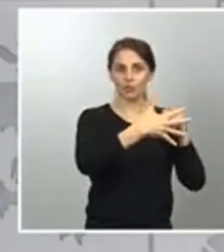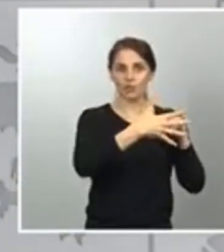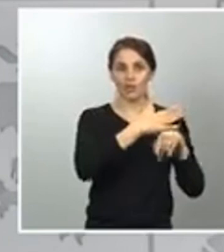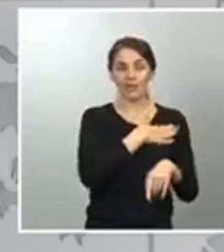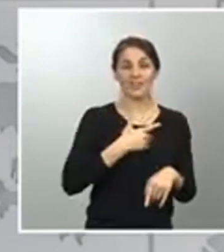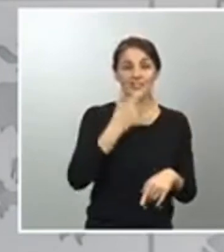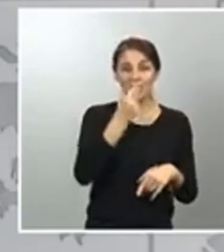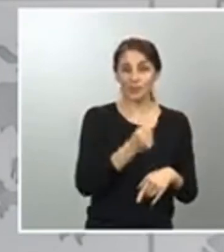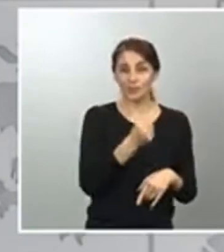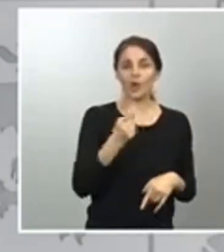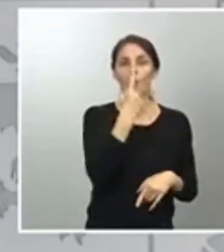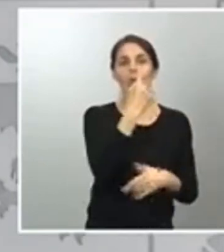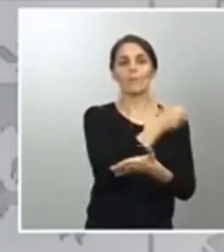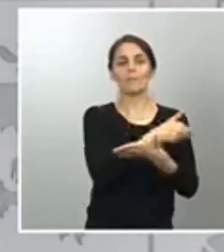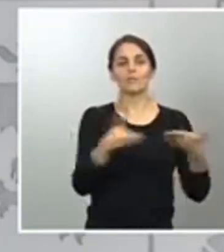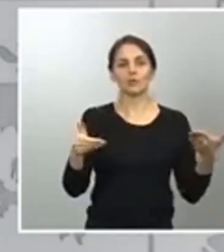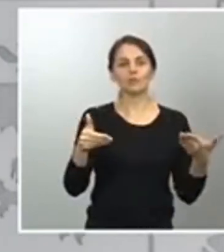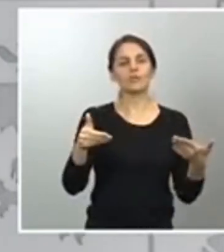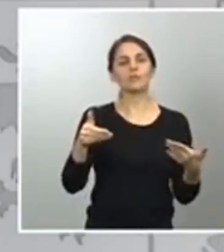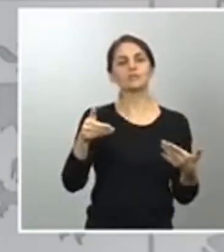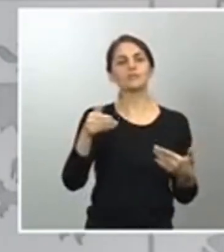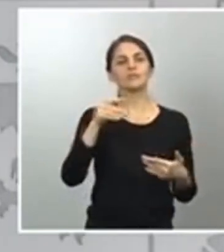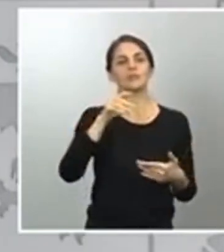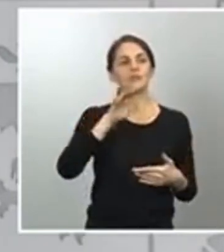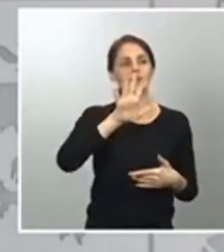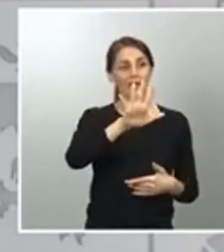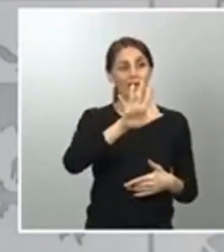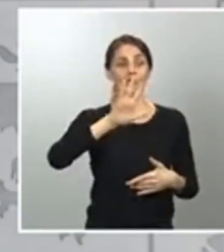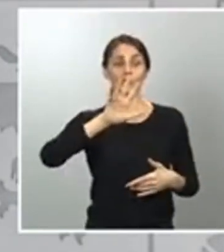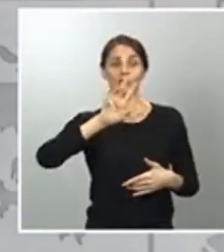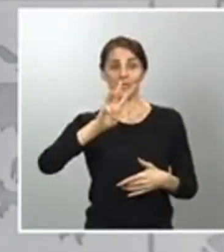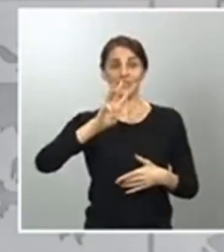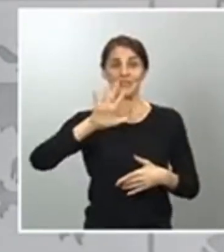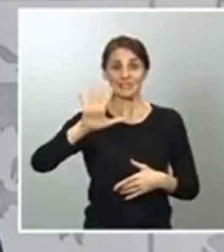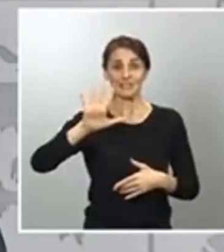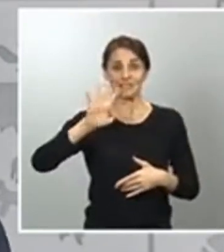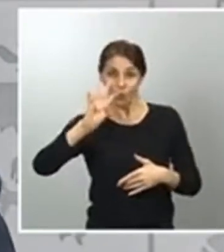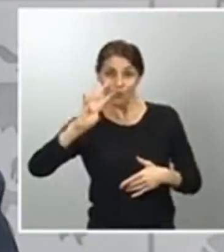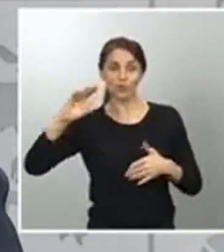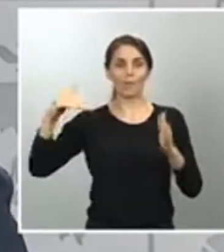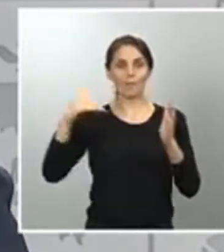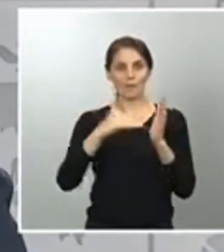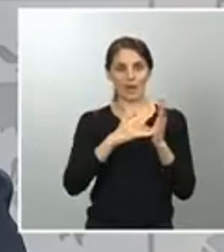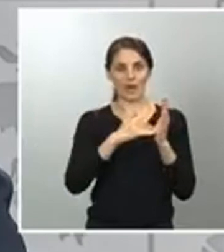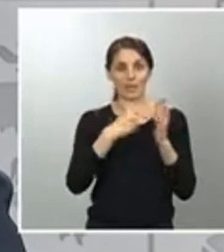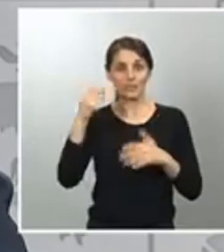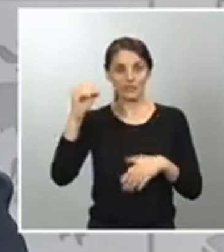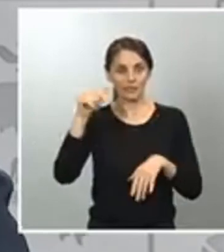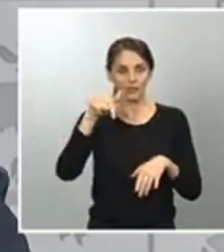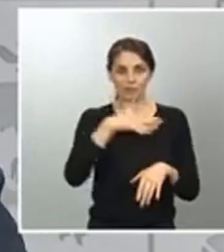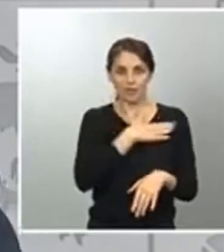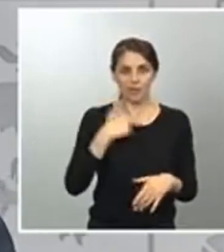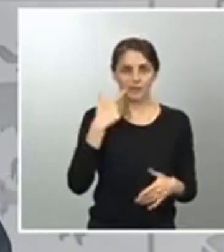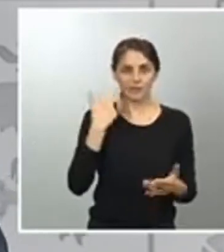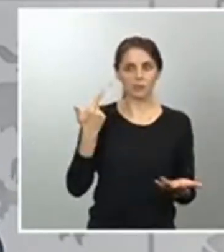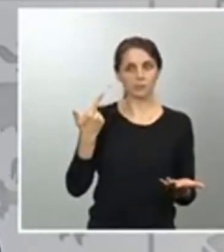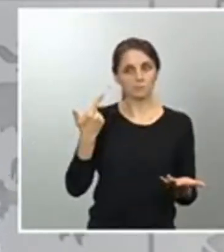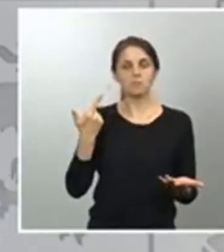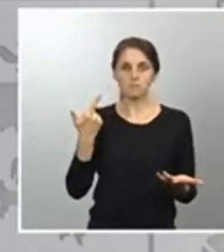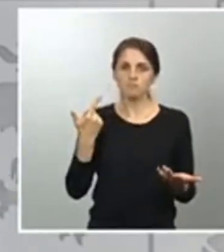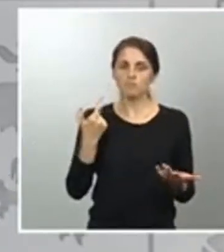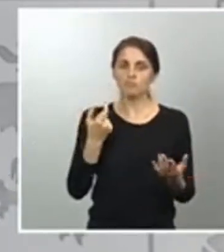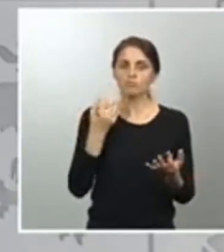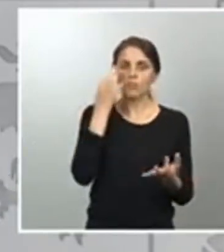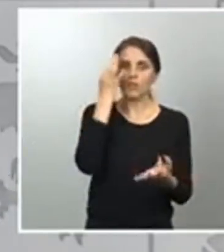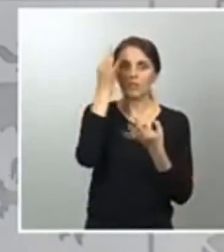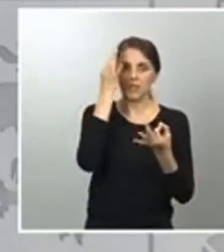1.345.560. Es más, si cogemos los datos de la OCDE de ayer, prácticamente que los países